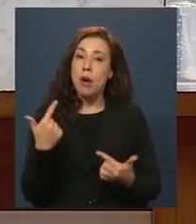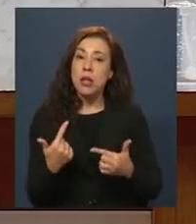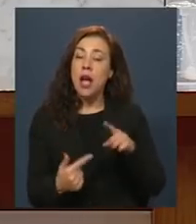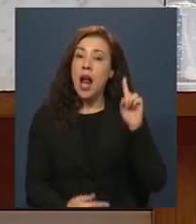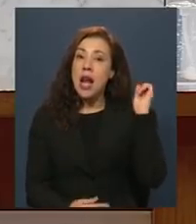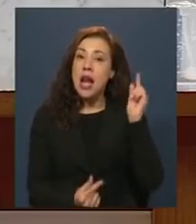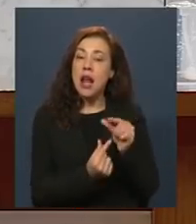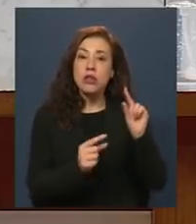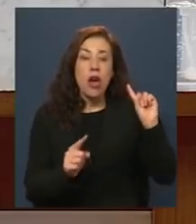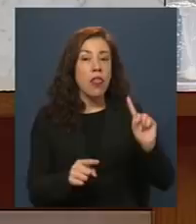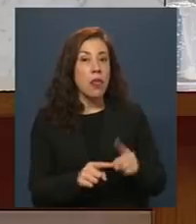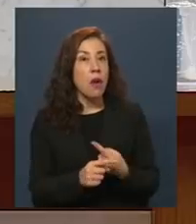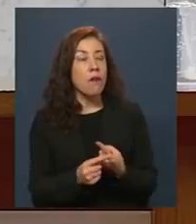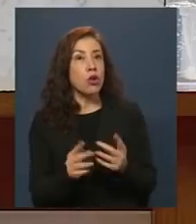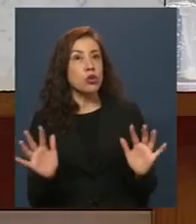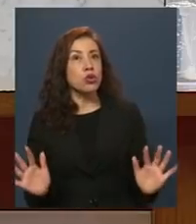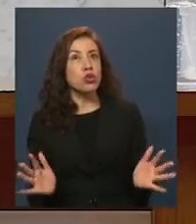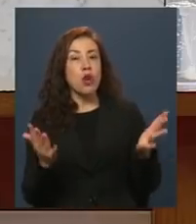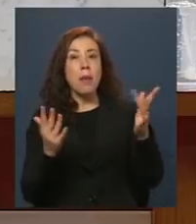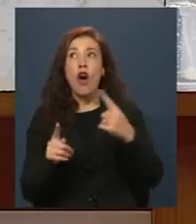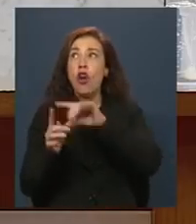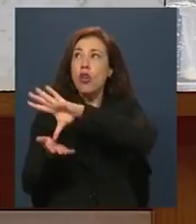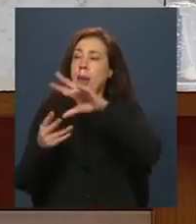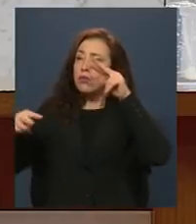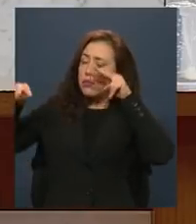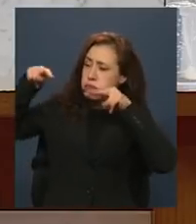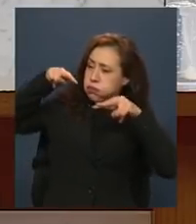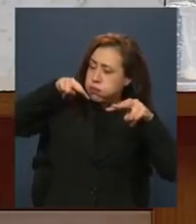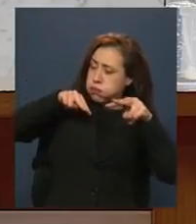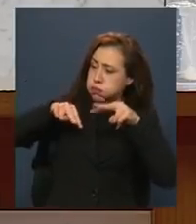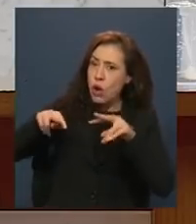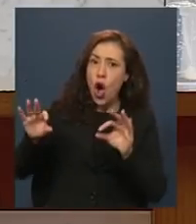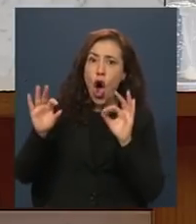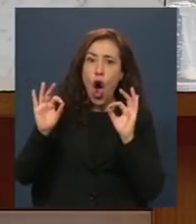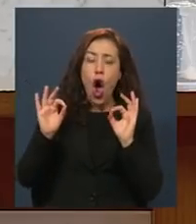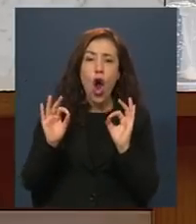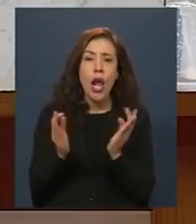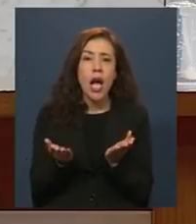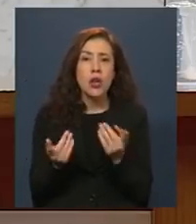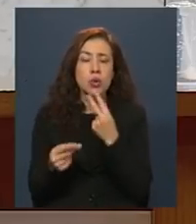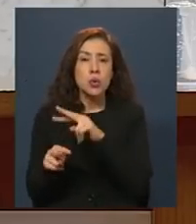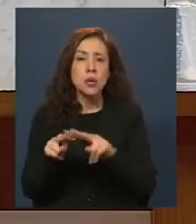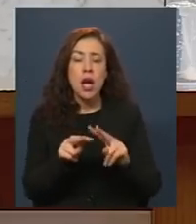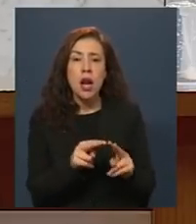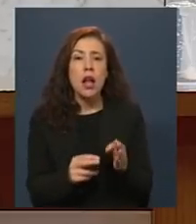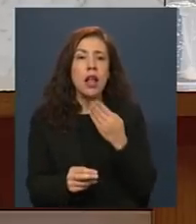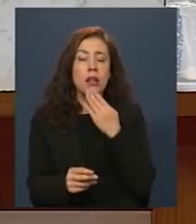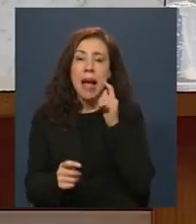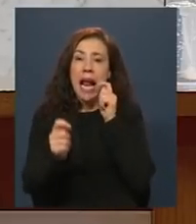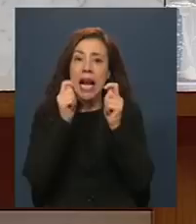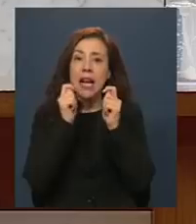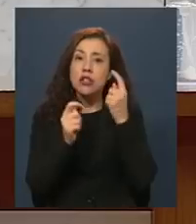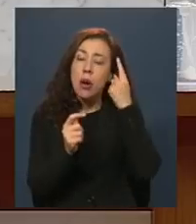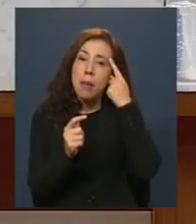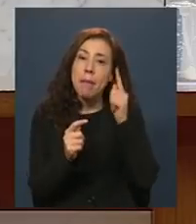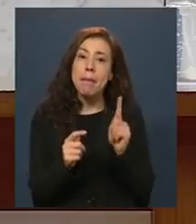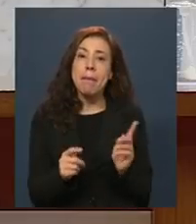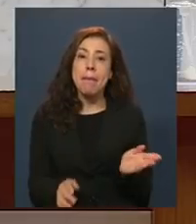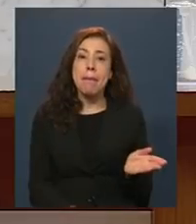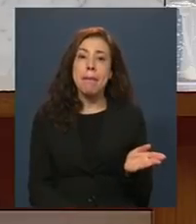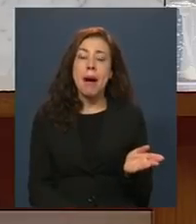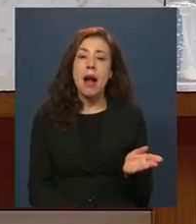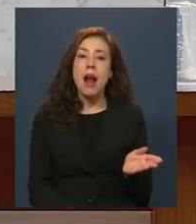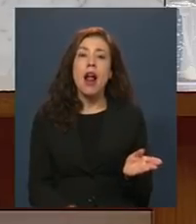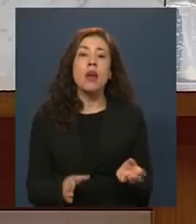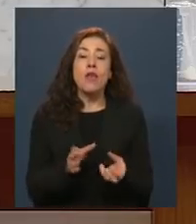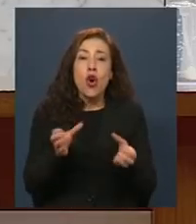vuelto a sorprender a los observadores externos por la originalidad de sus arreglos, incluso al riesgo para las formaciones